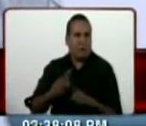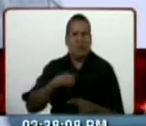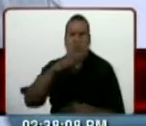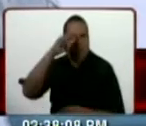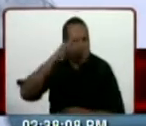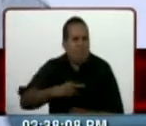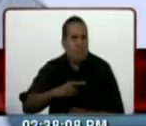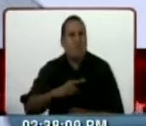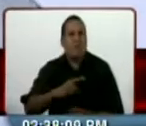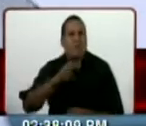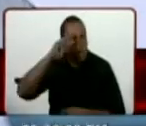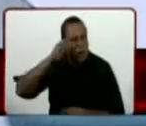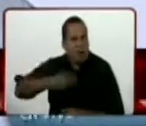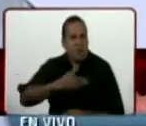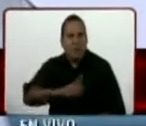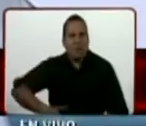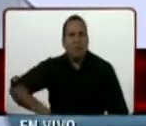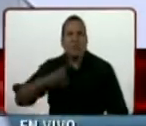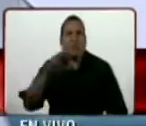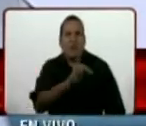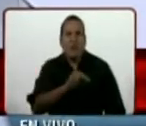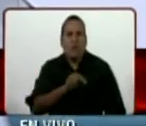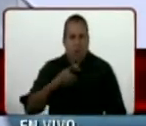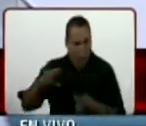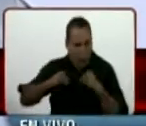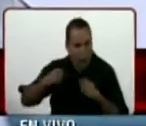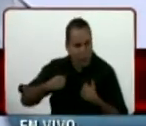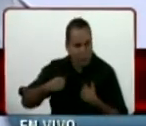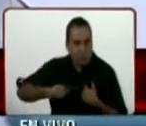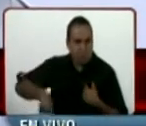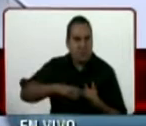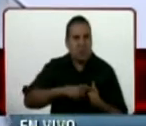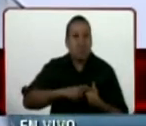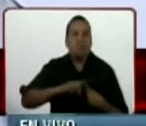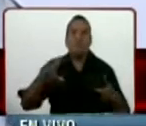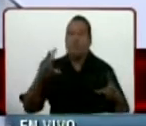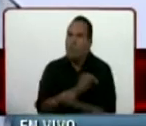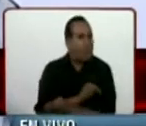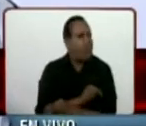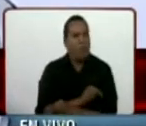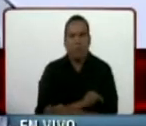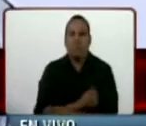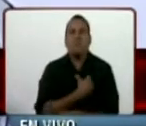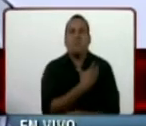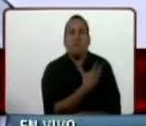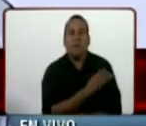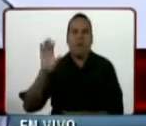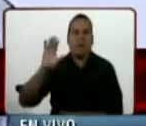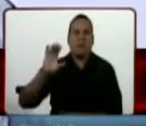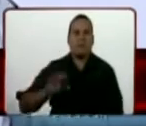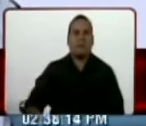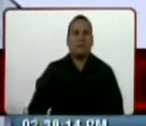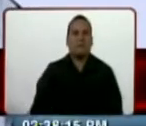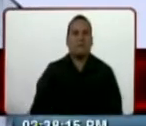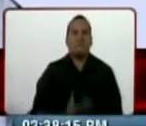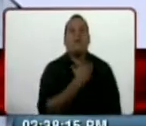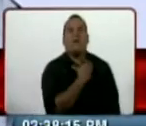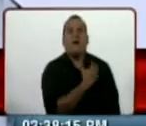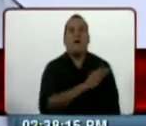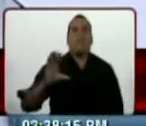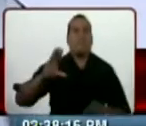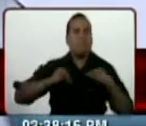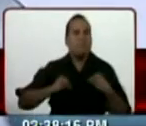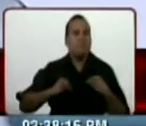del presidente de la República y de las instituciones. No, jamás. Jamás lo